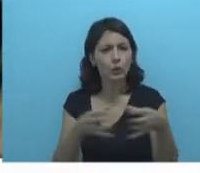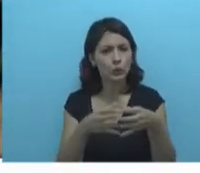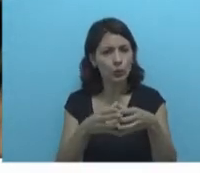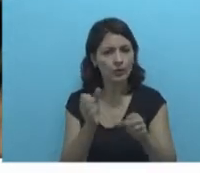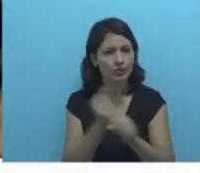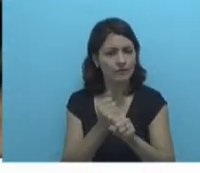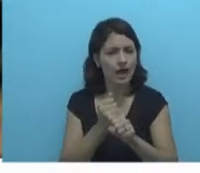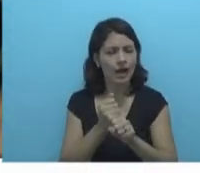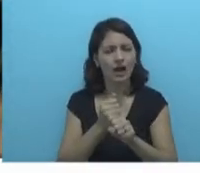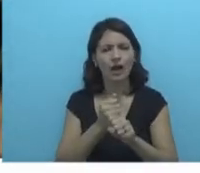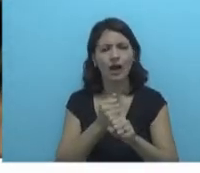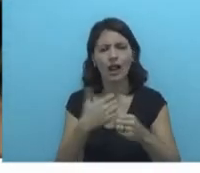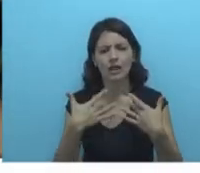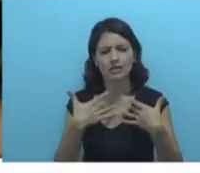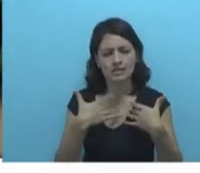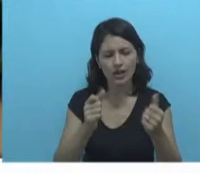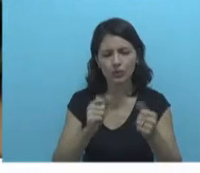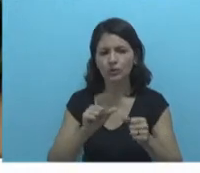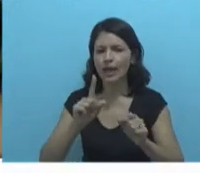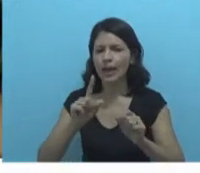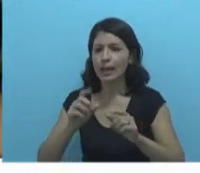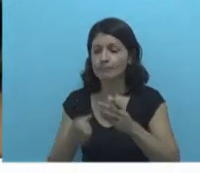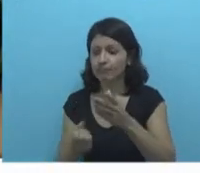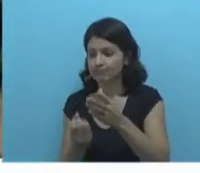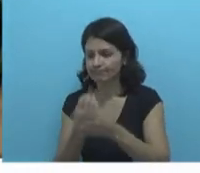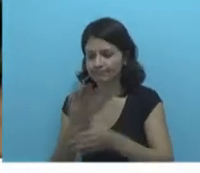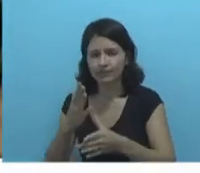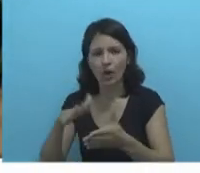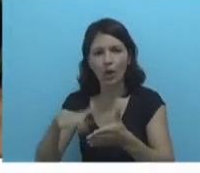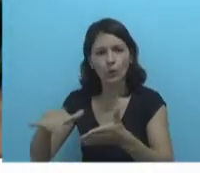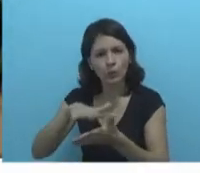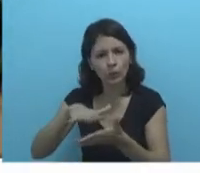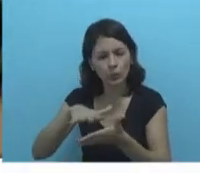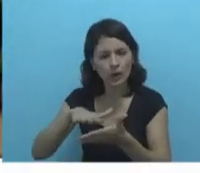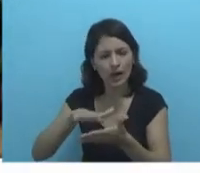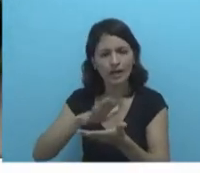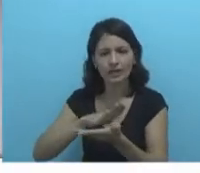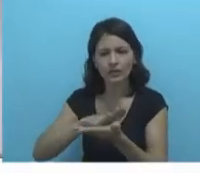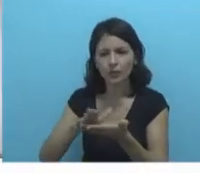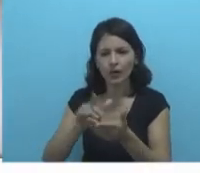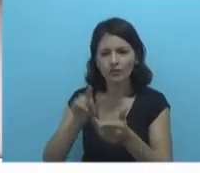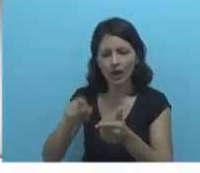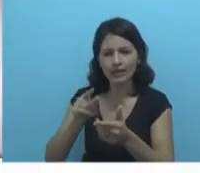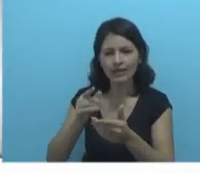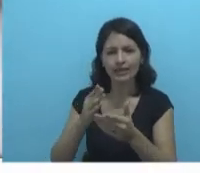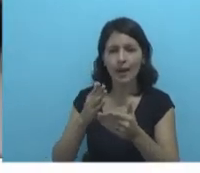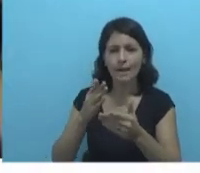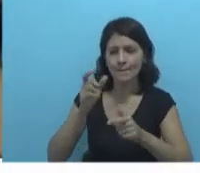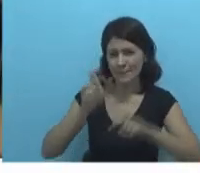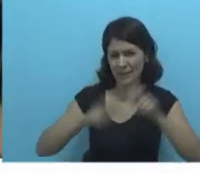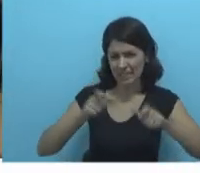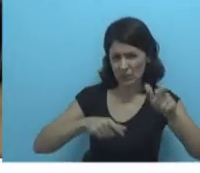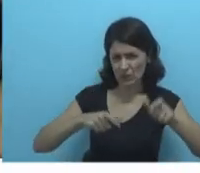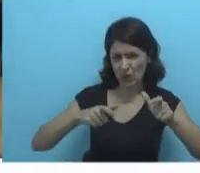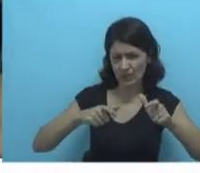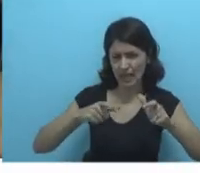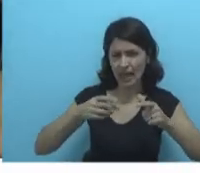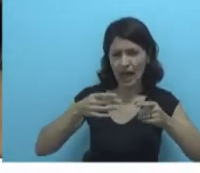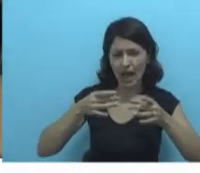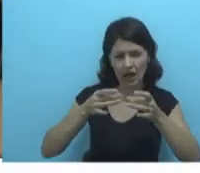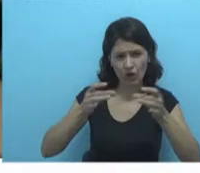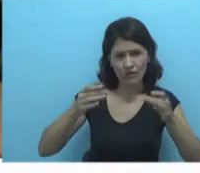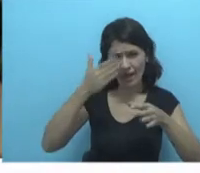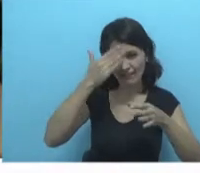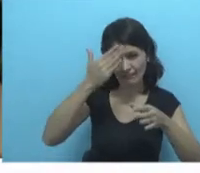las rehabilitaciones de los pacientes con síndrome post-COVID. Sabemos que al transcurrir el tiempo,